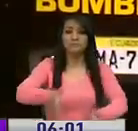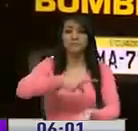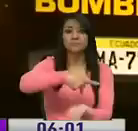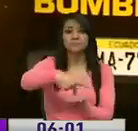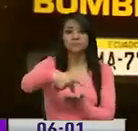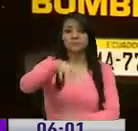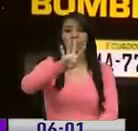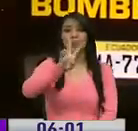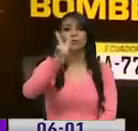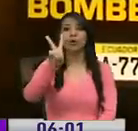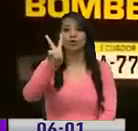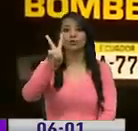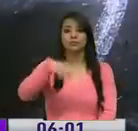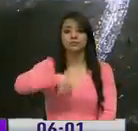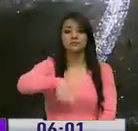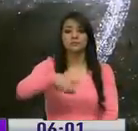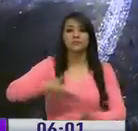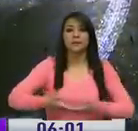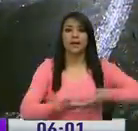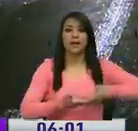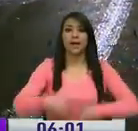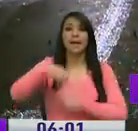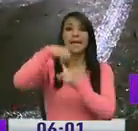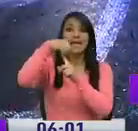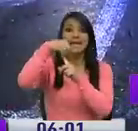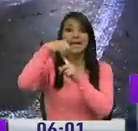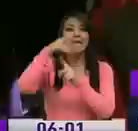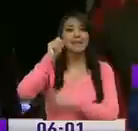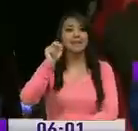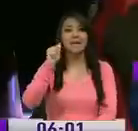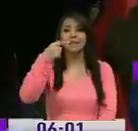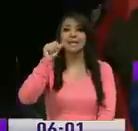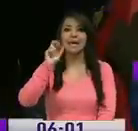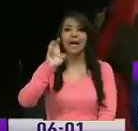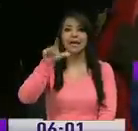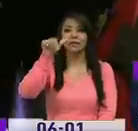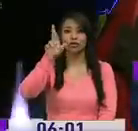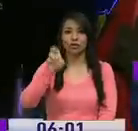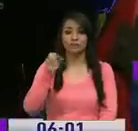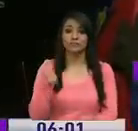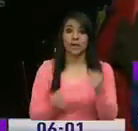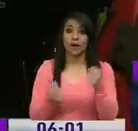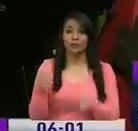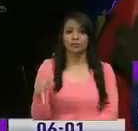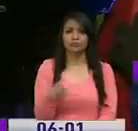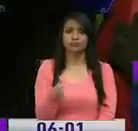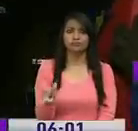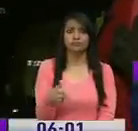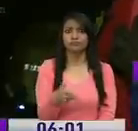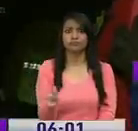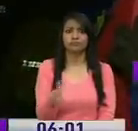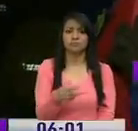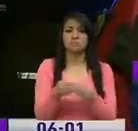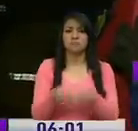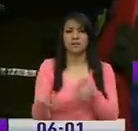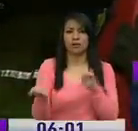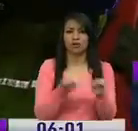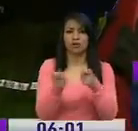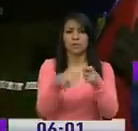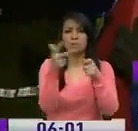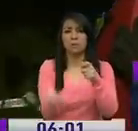de la vía calal negalo al nor occidente de Quito en el cual un vehículo pierde pista y cae al